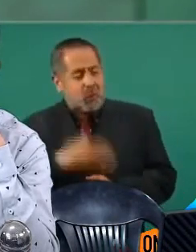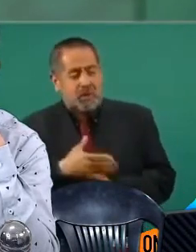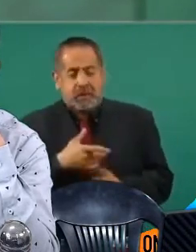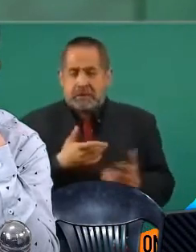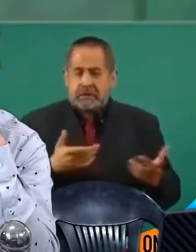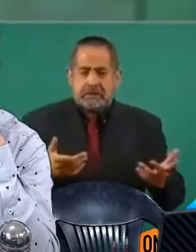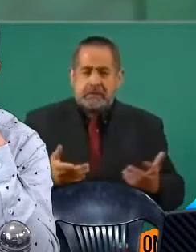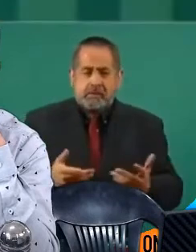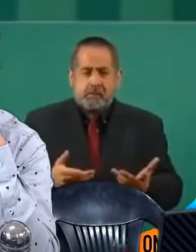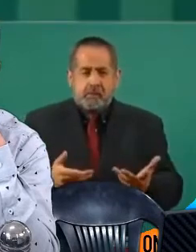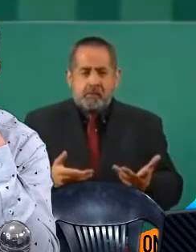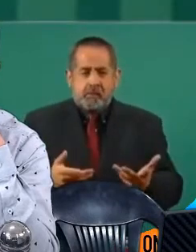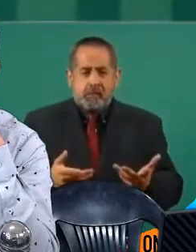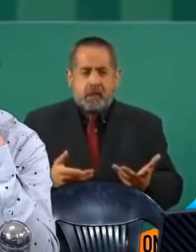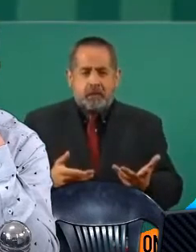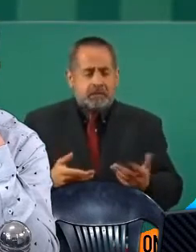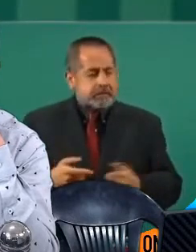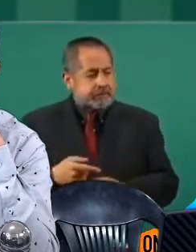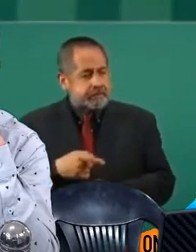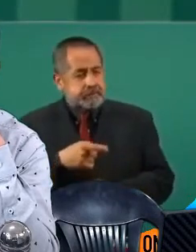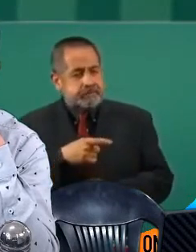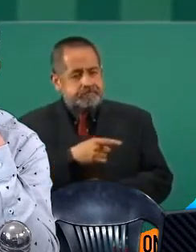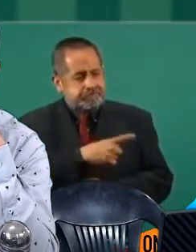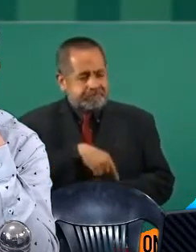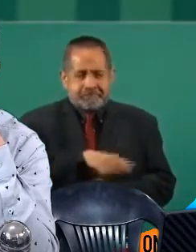Y los conservadores,